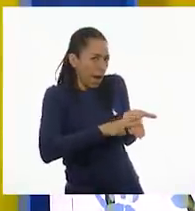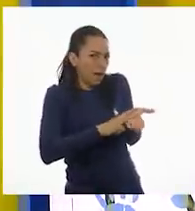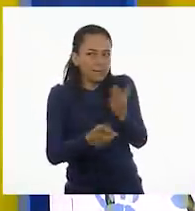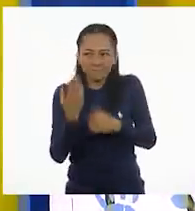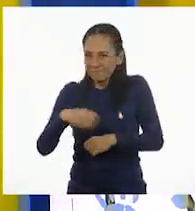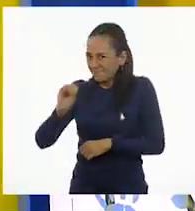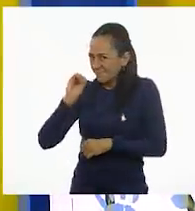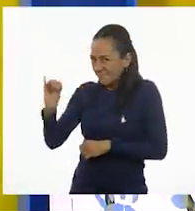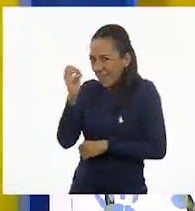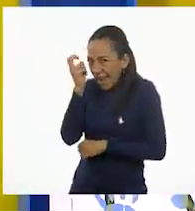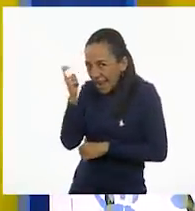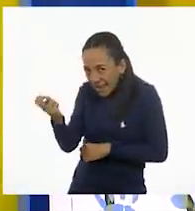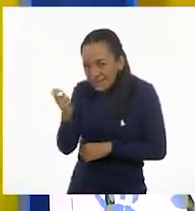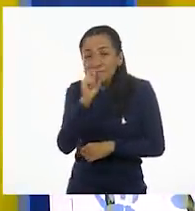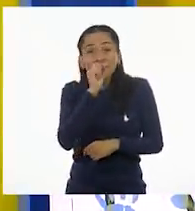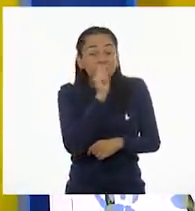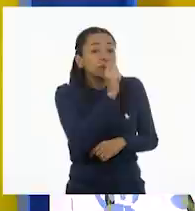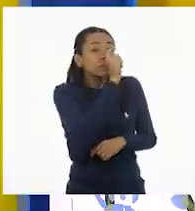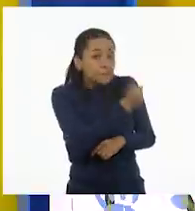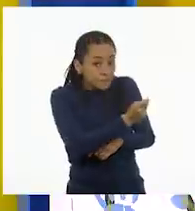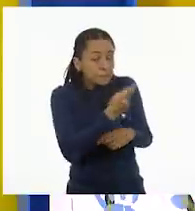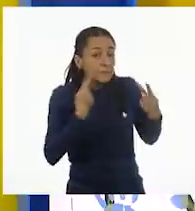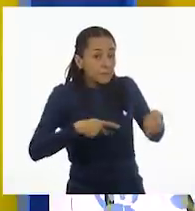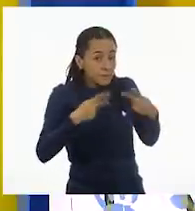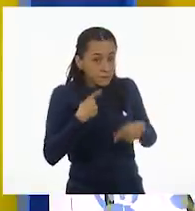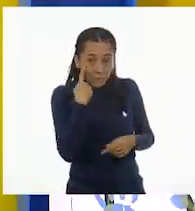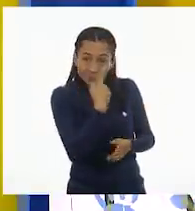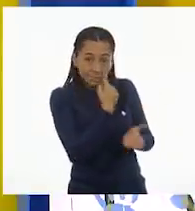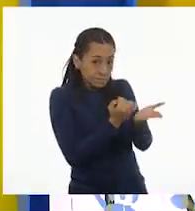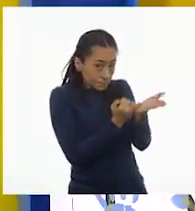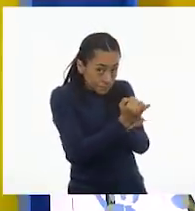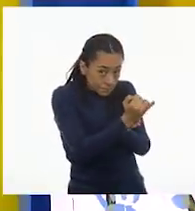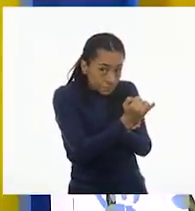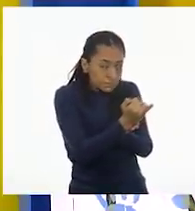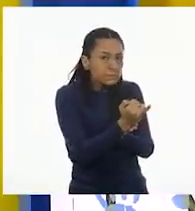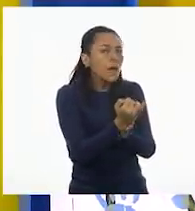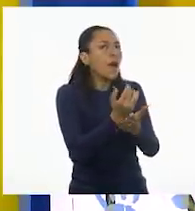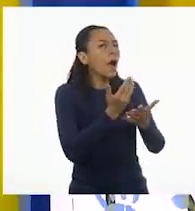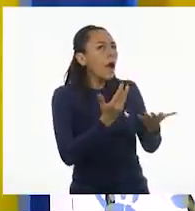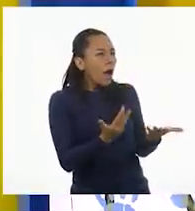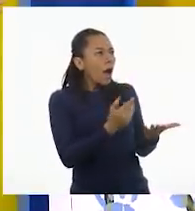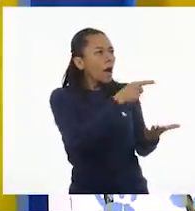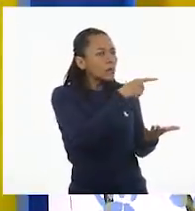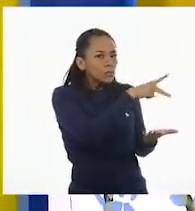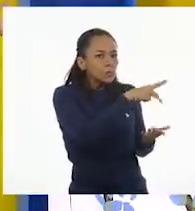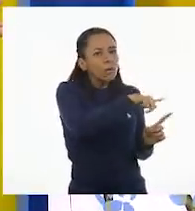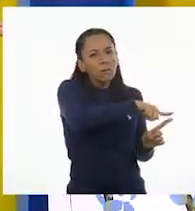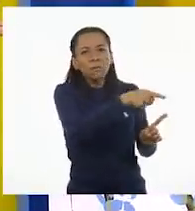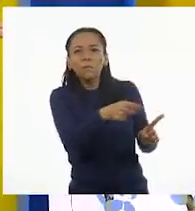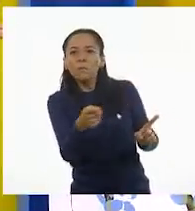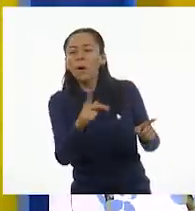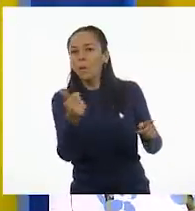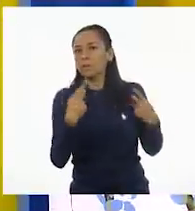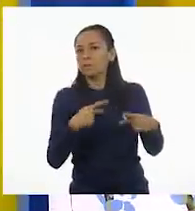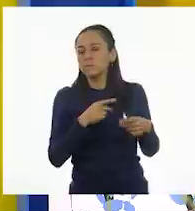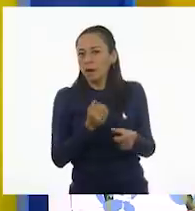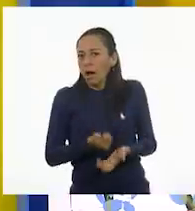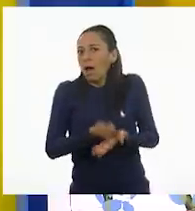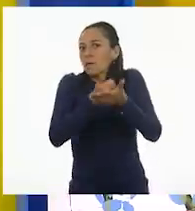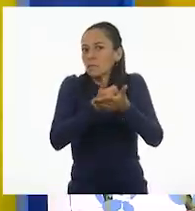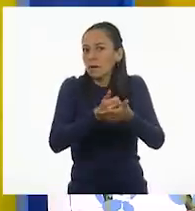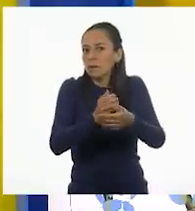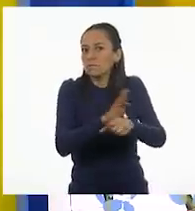que beneficia a la persona que toma la decisión también puede beneficiar a otras personas, como Panchito y su equipo de fútbol.